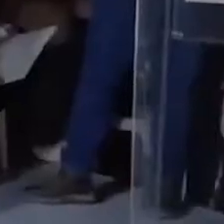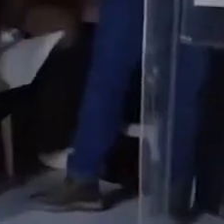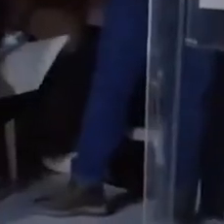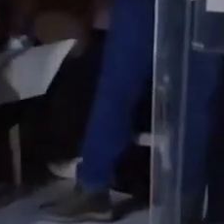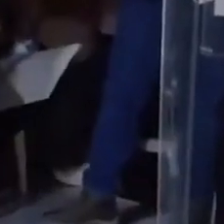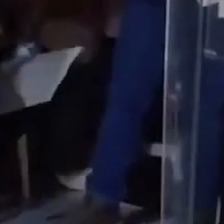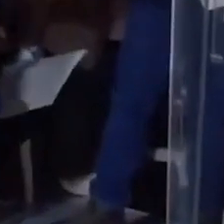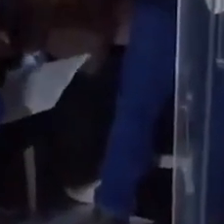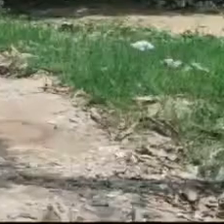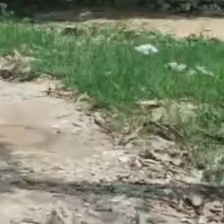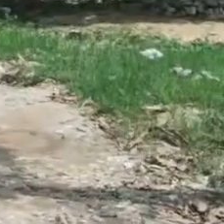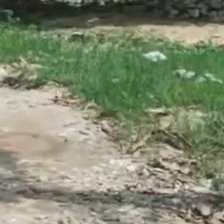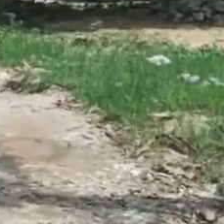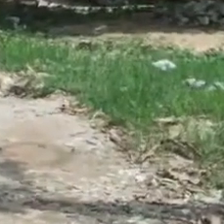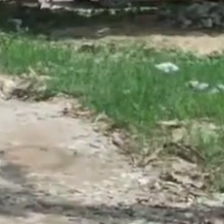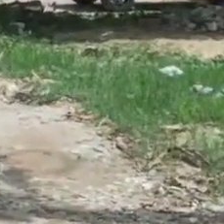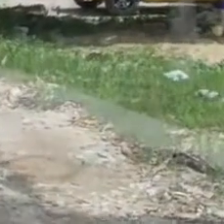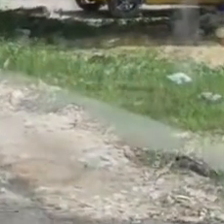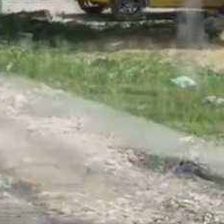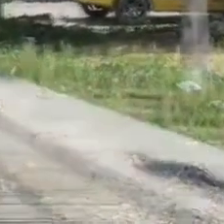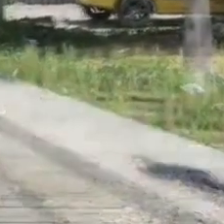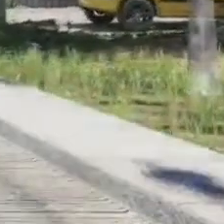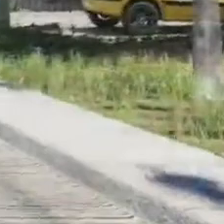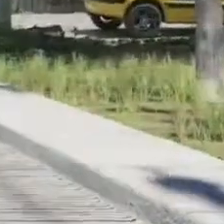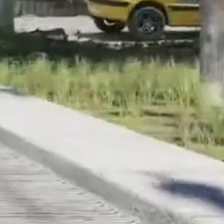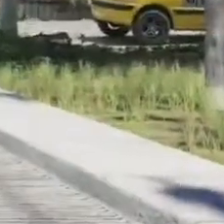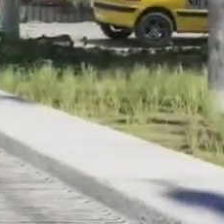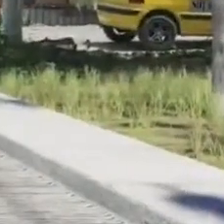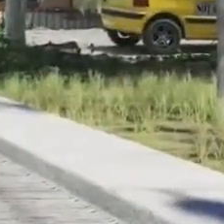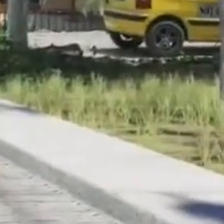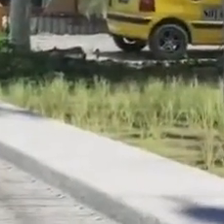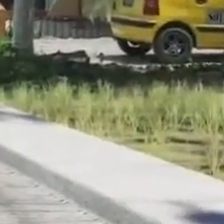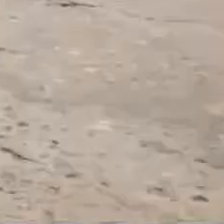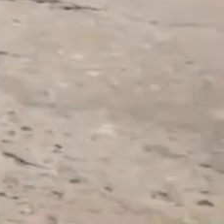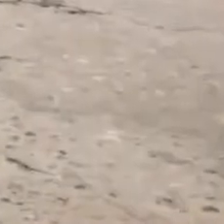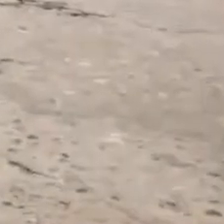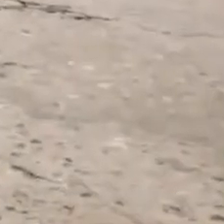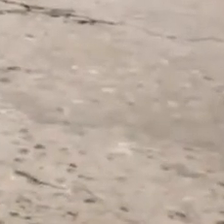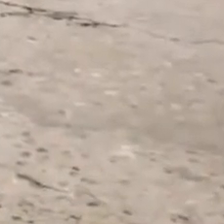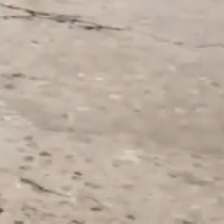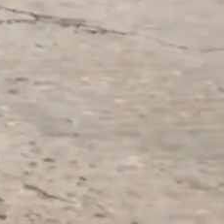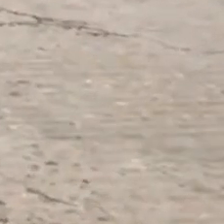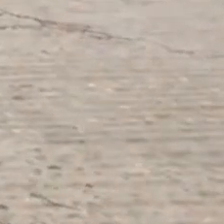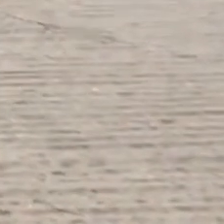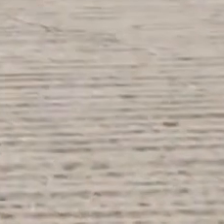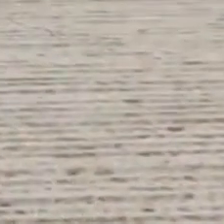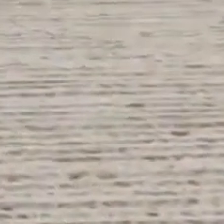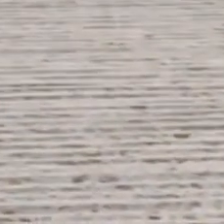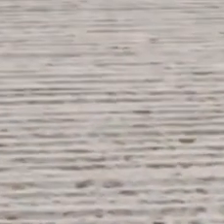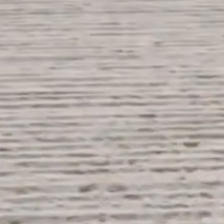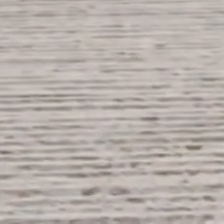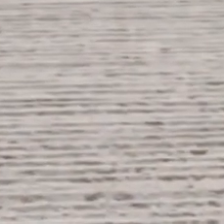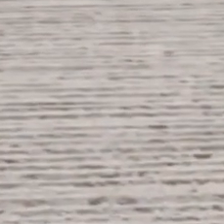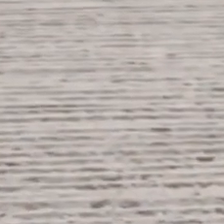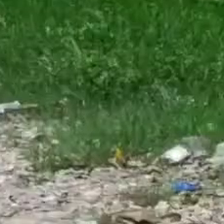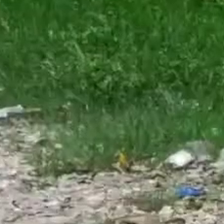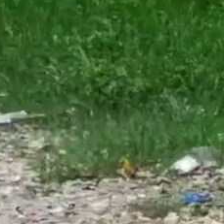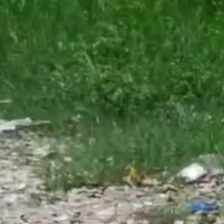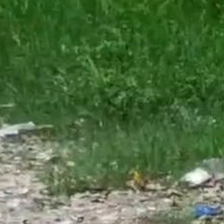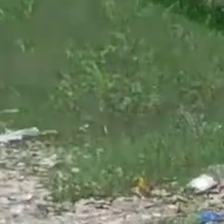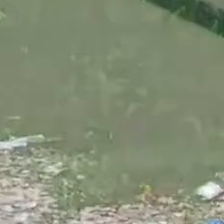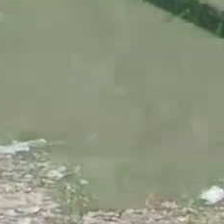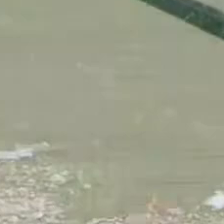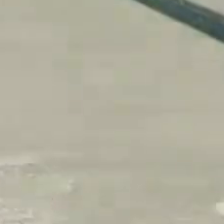parque. Durante esta administración se ha planeado trabajar en la pavimentación de 708 tramos viales representados